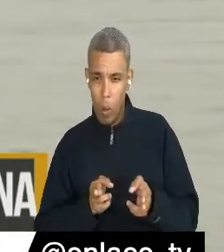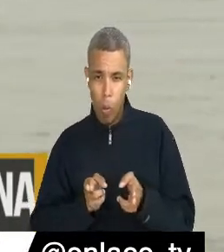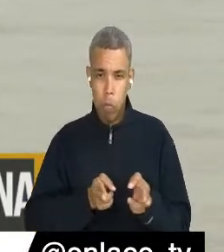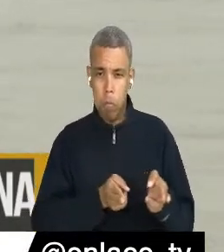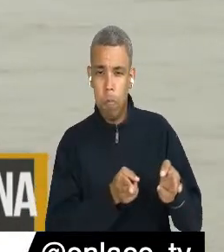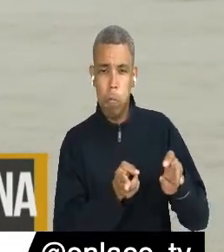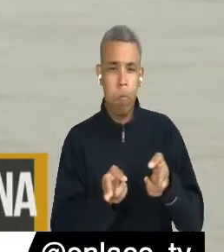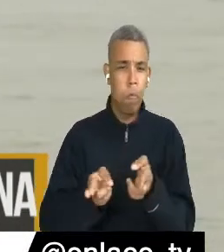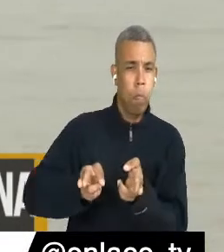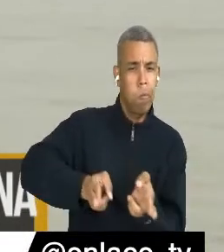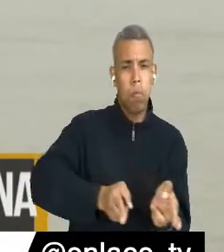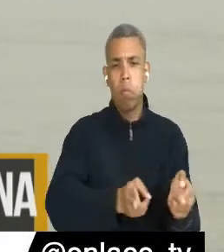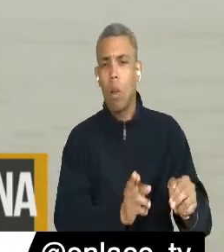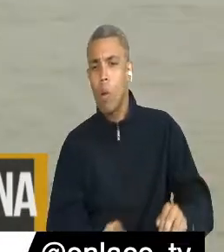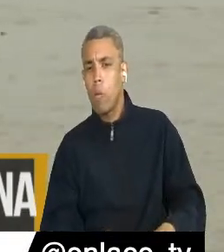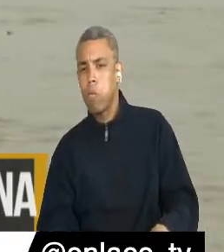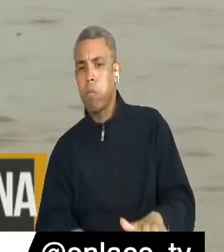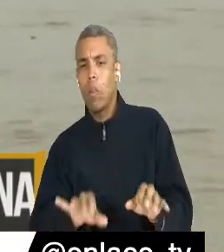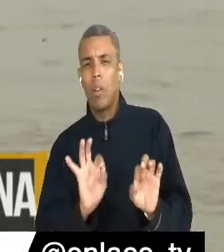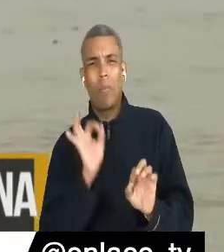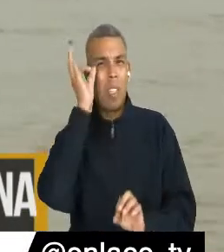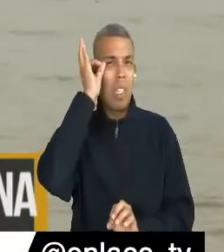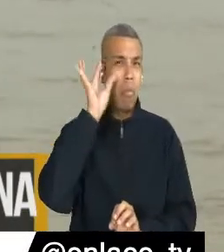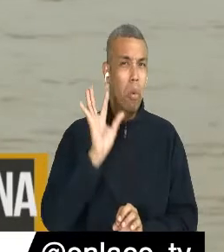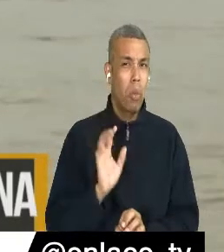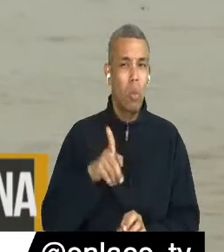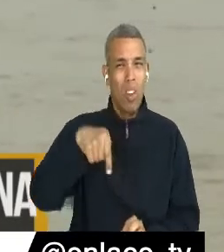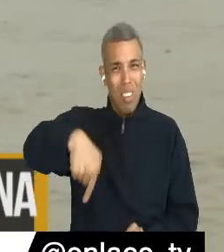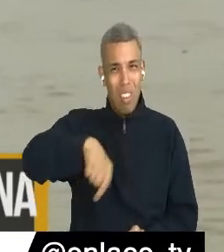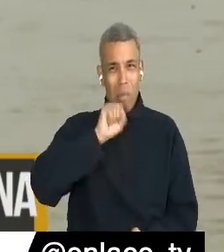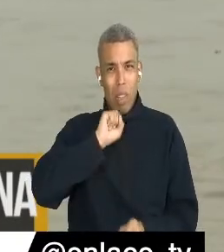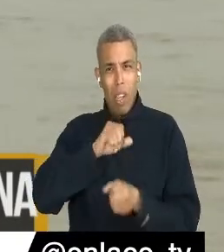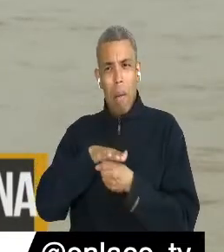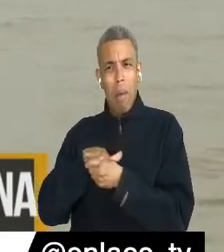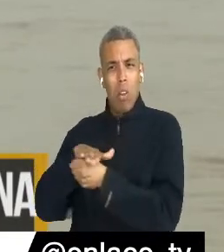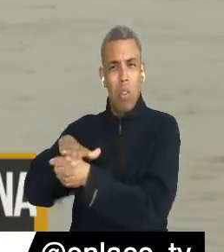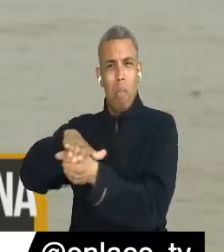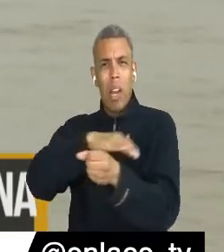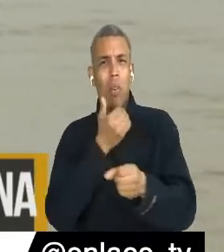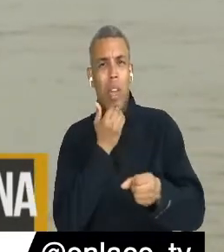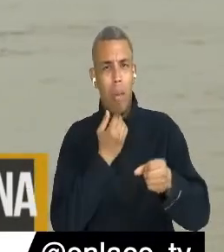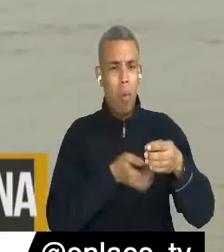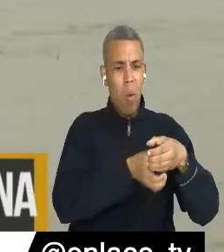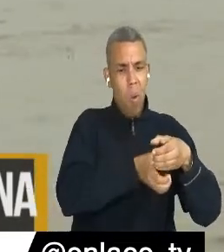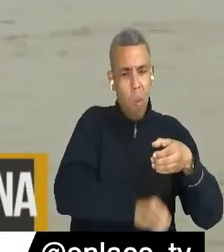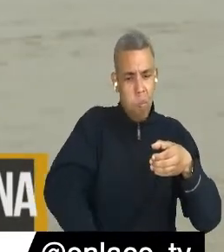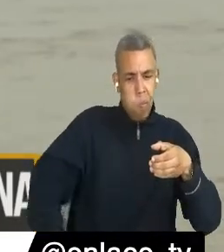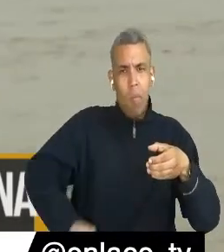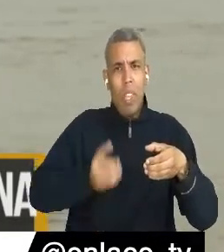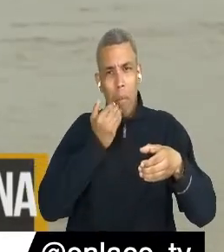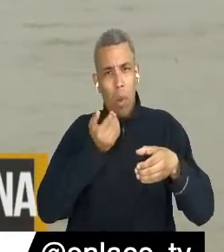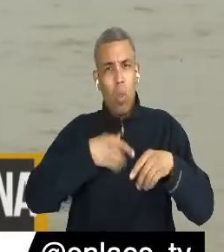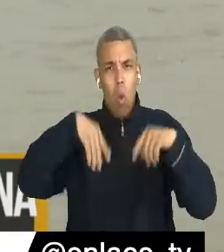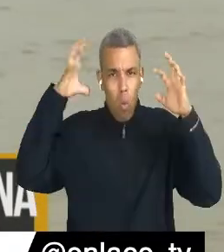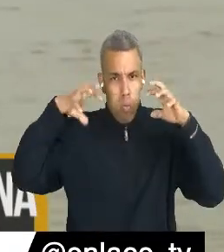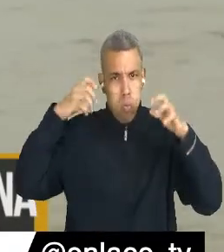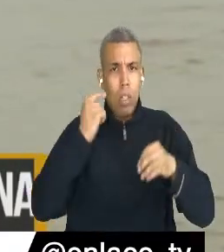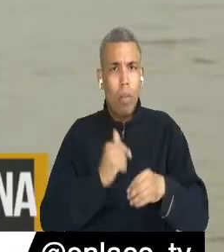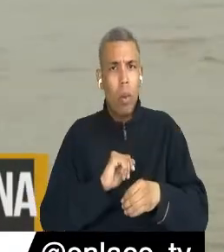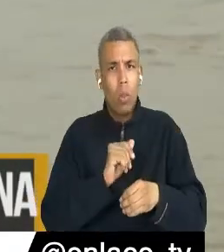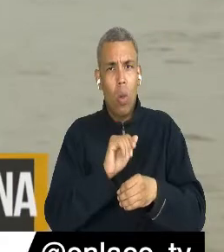algunas afectaciones en algunos barrios, pero por taponamiento del alcantarillado. ¿Recomendaciones para finalizar a